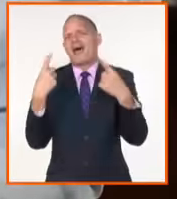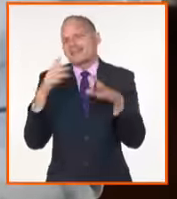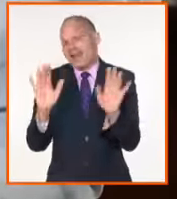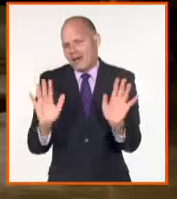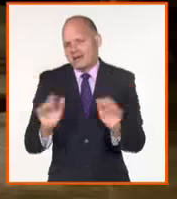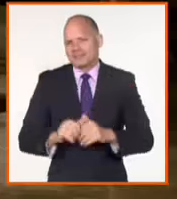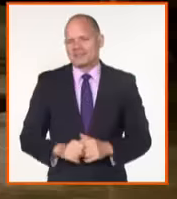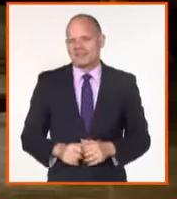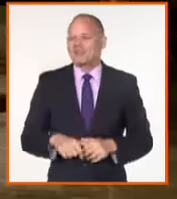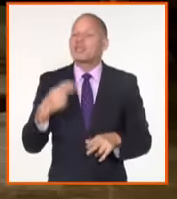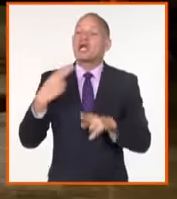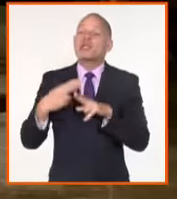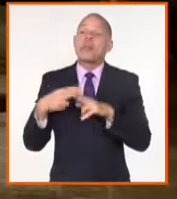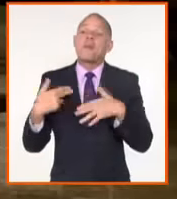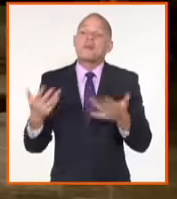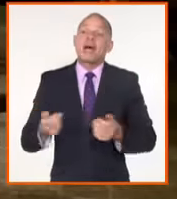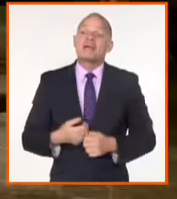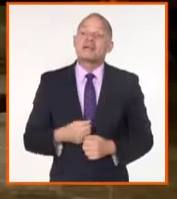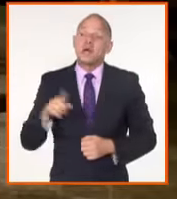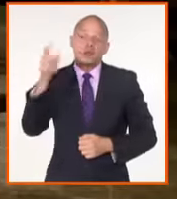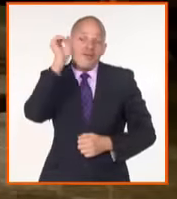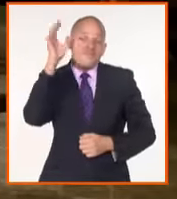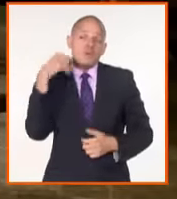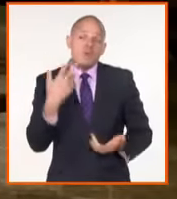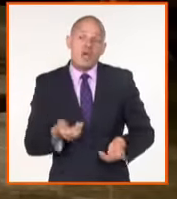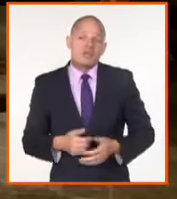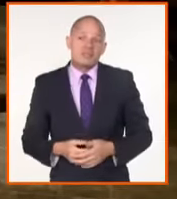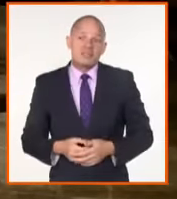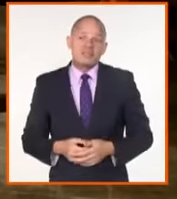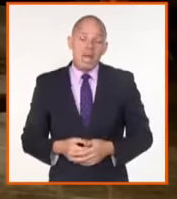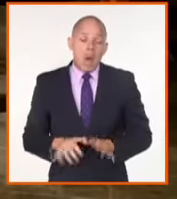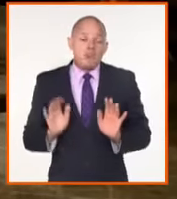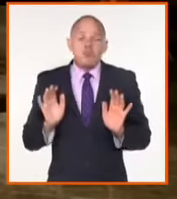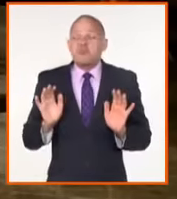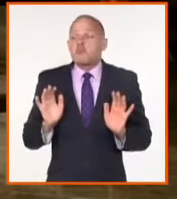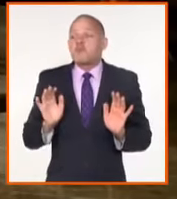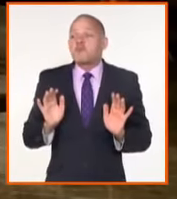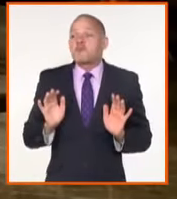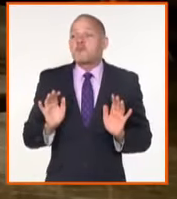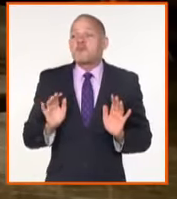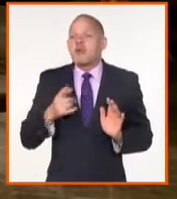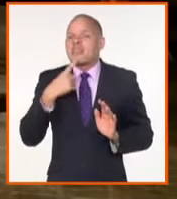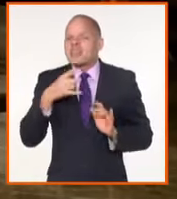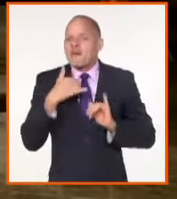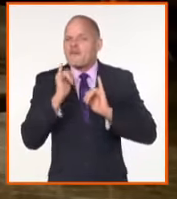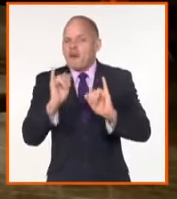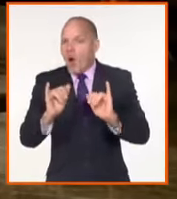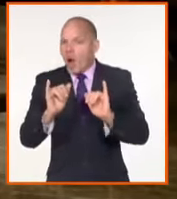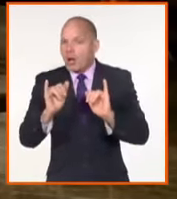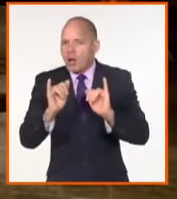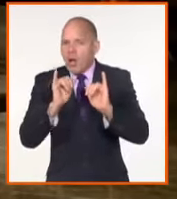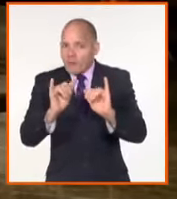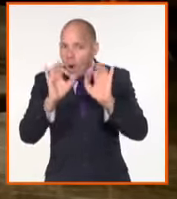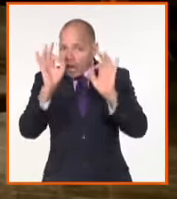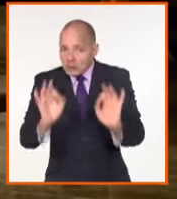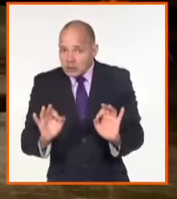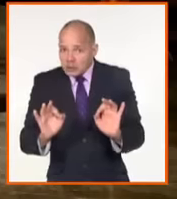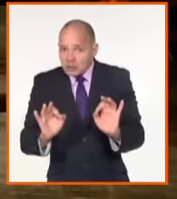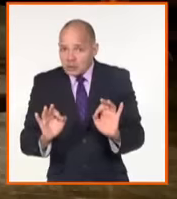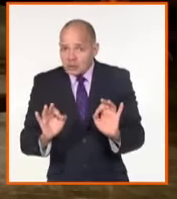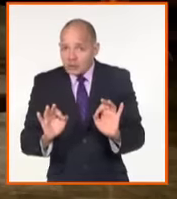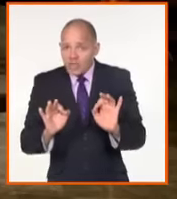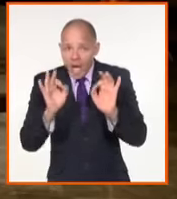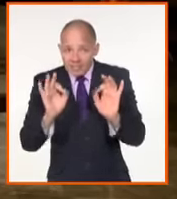usted? Si va a dar información. Va a dar información. ¿Oficial? ¿Es oficial? Es